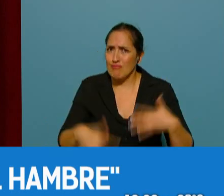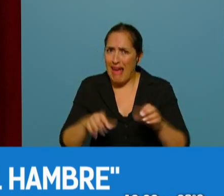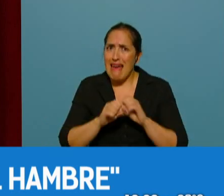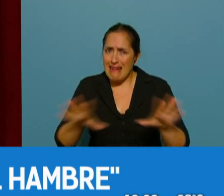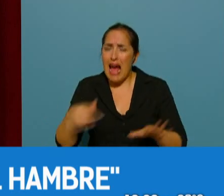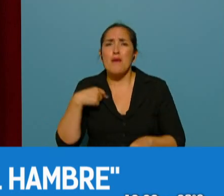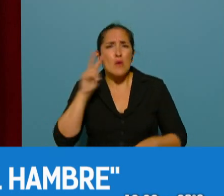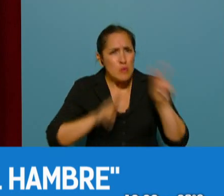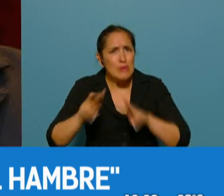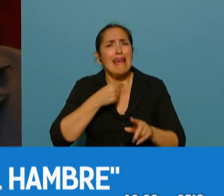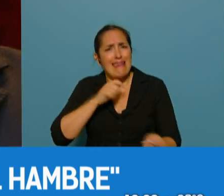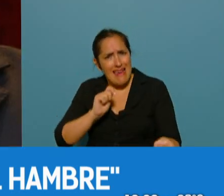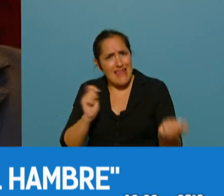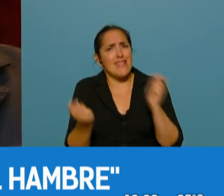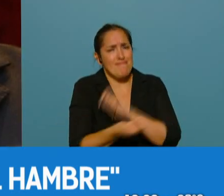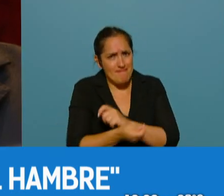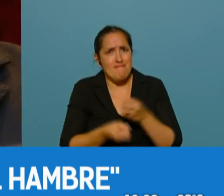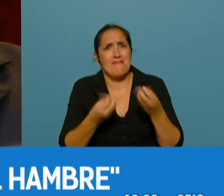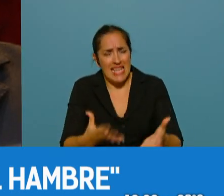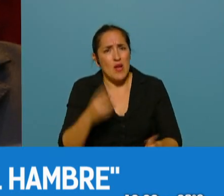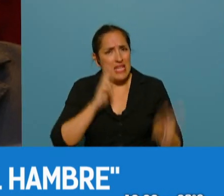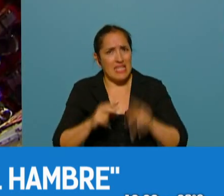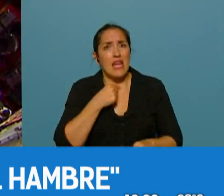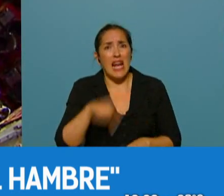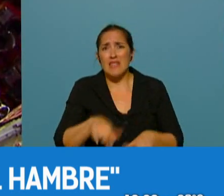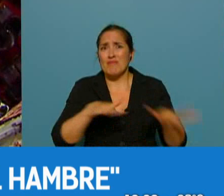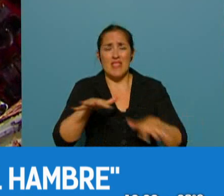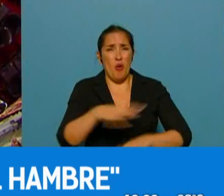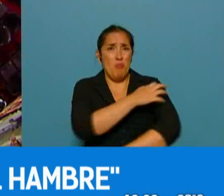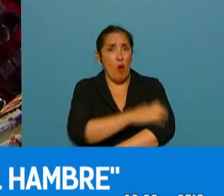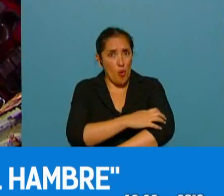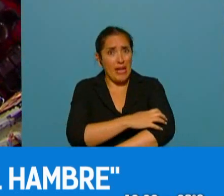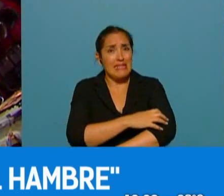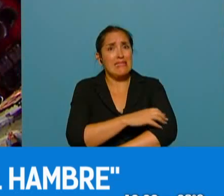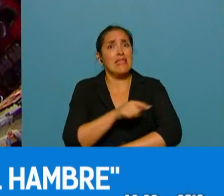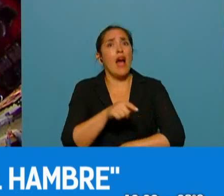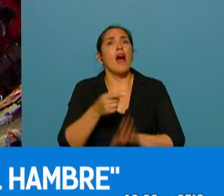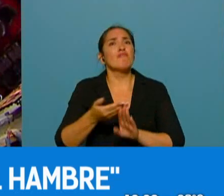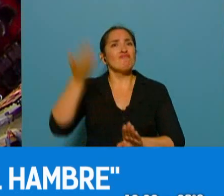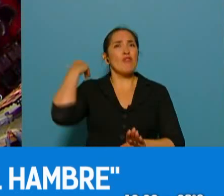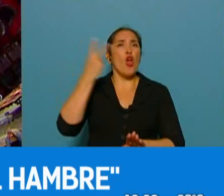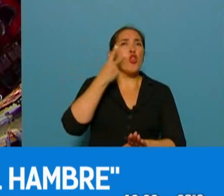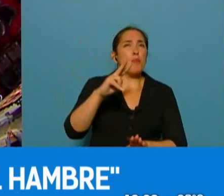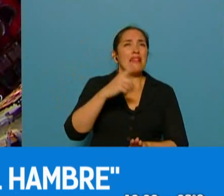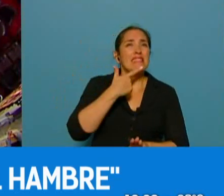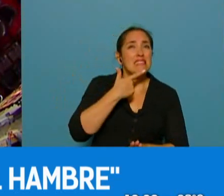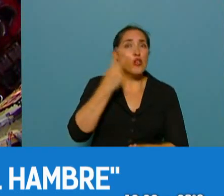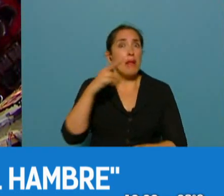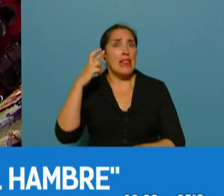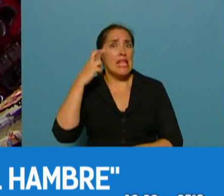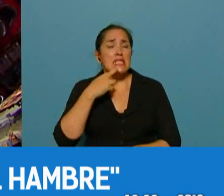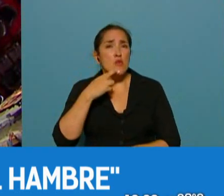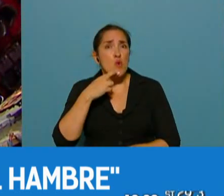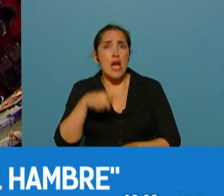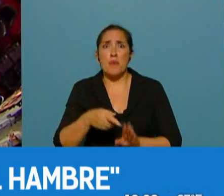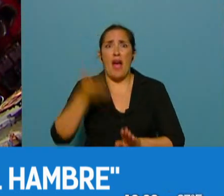vamos a revertir. En esta crisis inmensa, la pobreza creció menos que entre 2017 y 2019, cuando